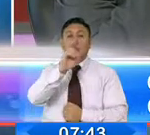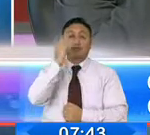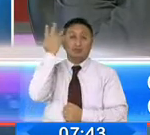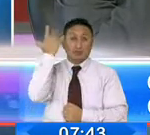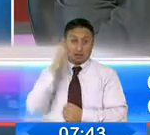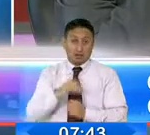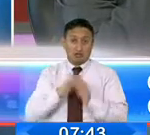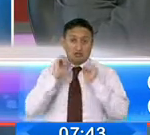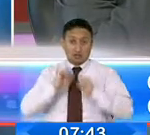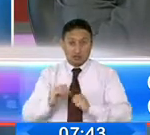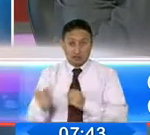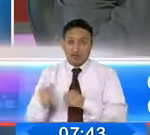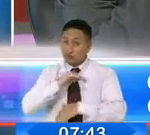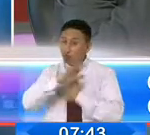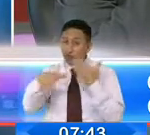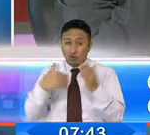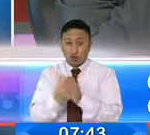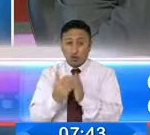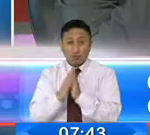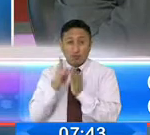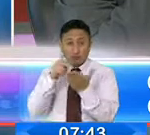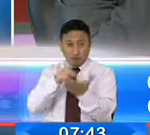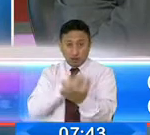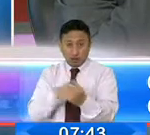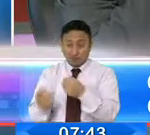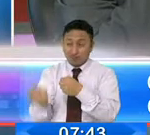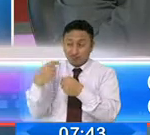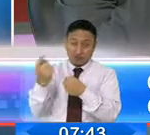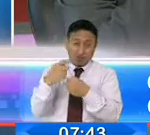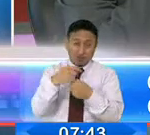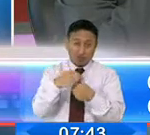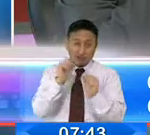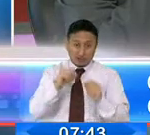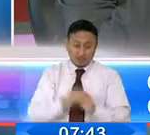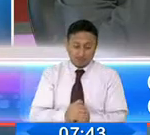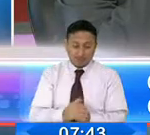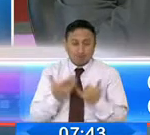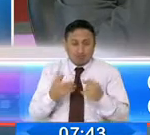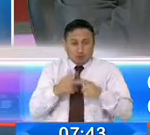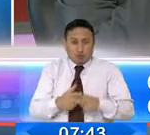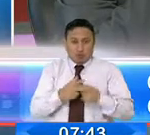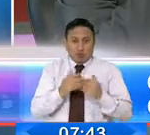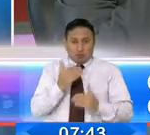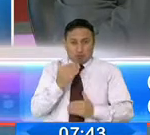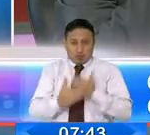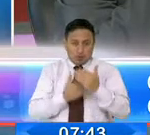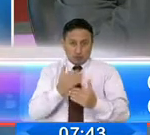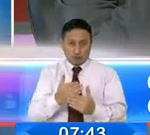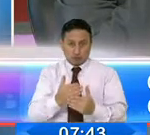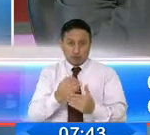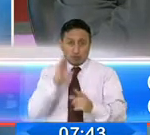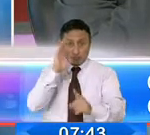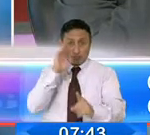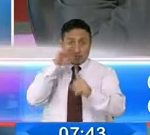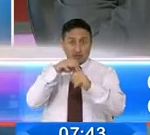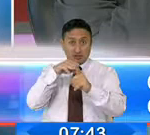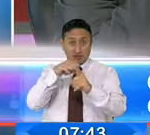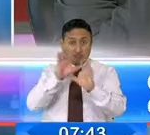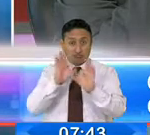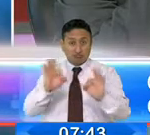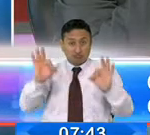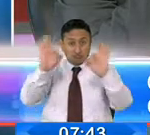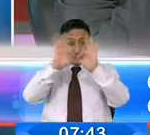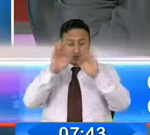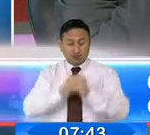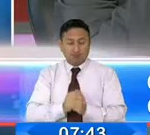y calificar los proyectos. Okay. Nosotros estamos en este proceso y ese es un mensaje importante, querido Roberto, para